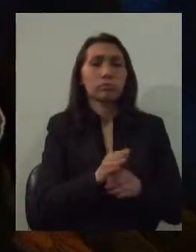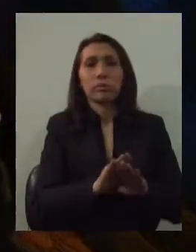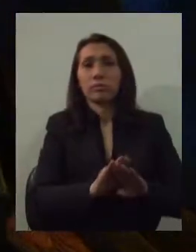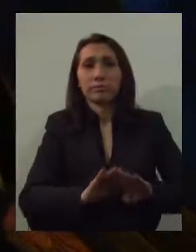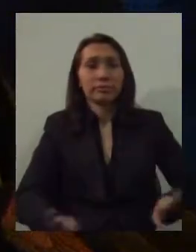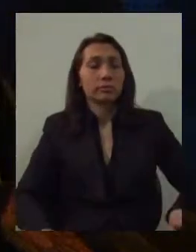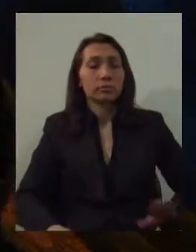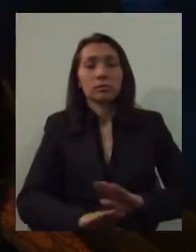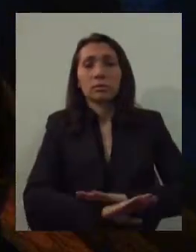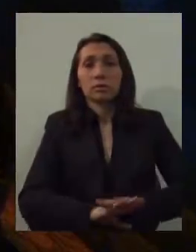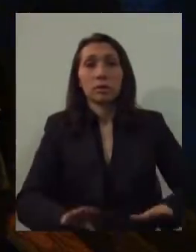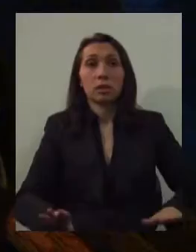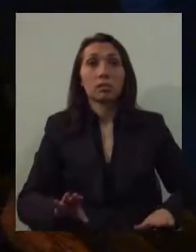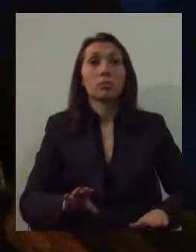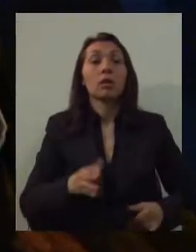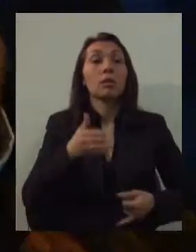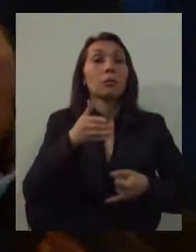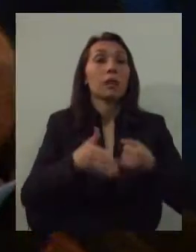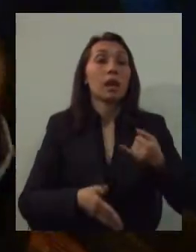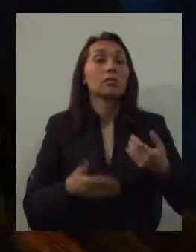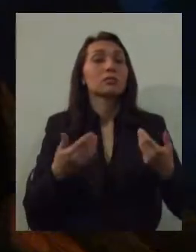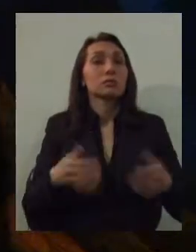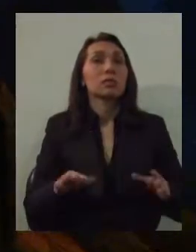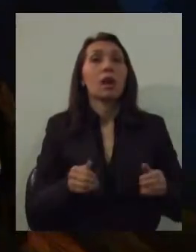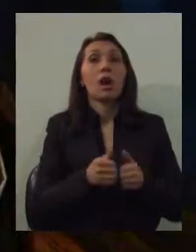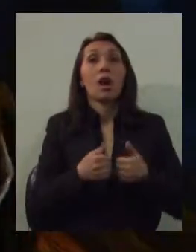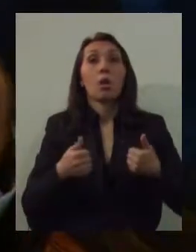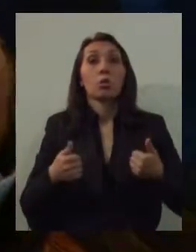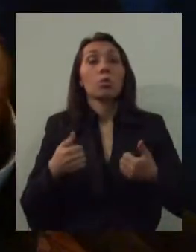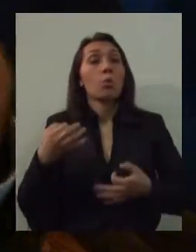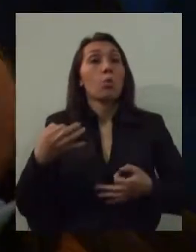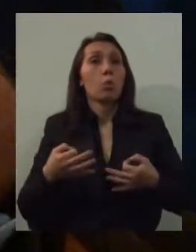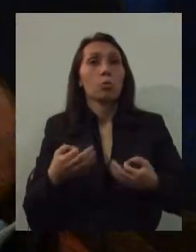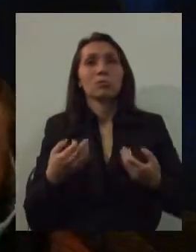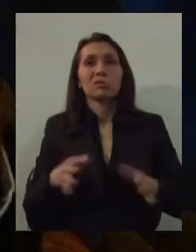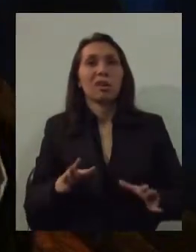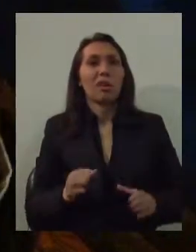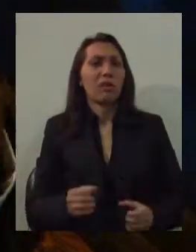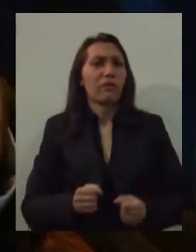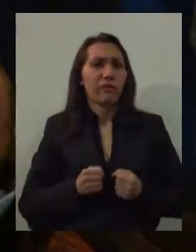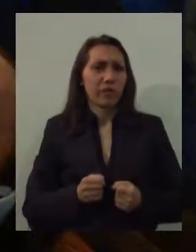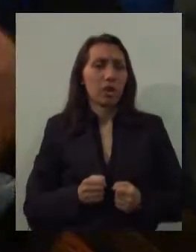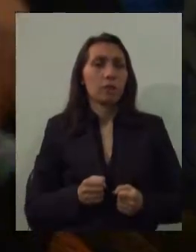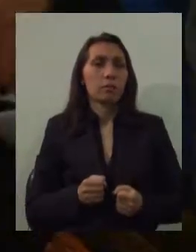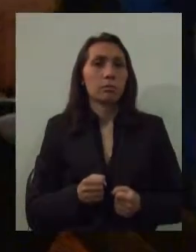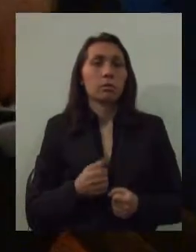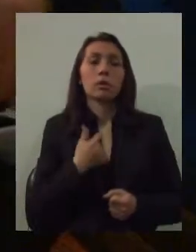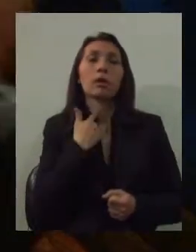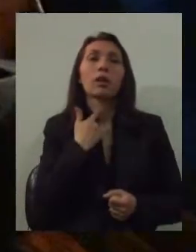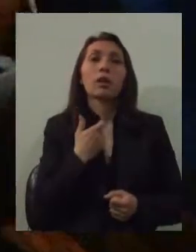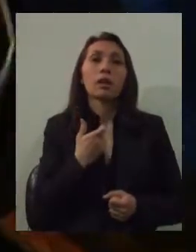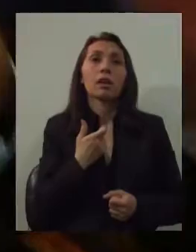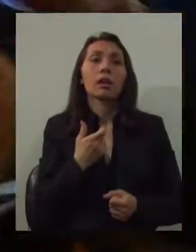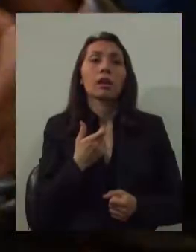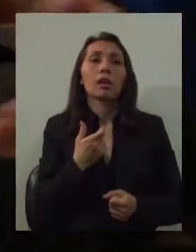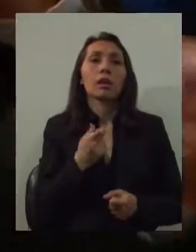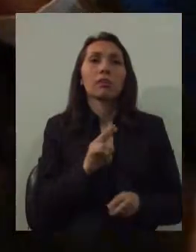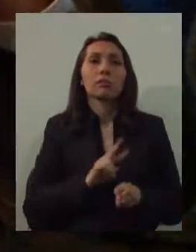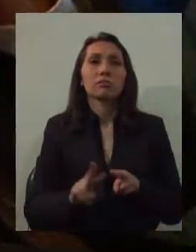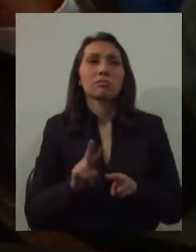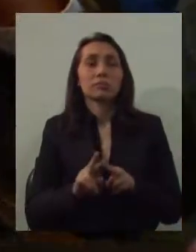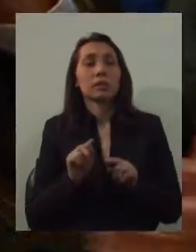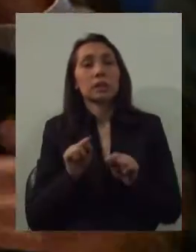ya los plazos, la sentencia ha pasado a una autoridad de cosas juzgadas, o sea, está firme. ¿Y qué se ventilaría,